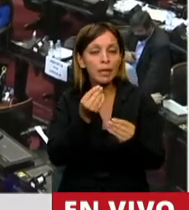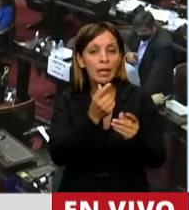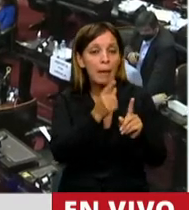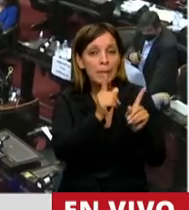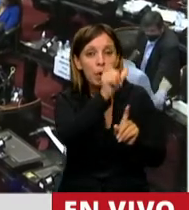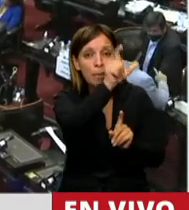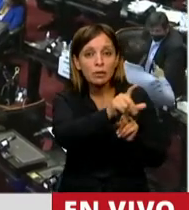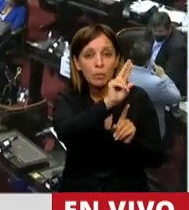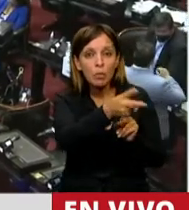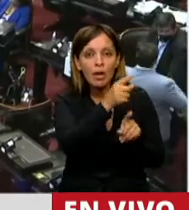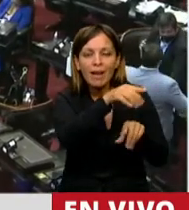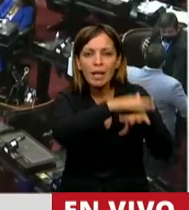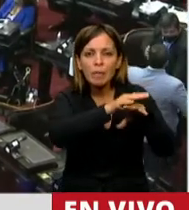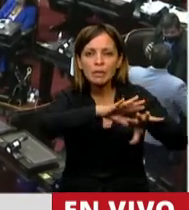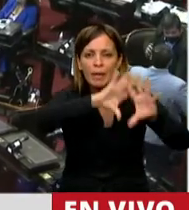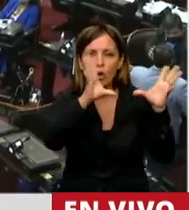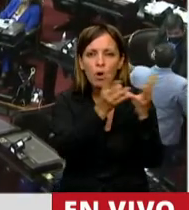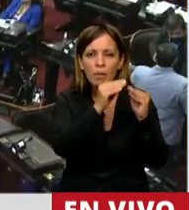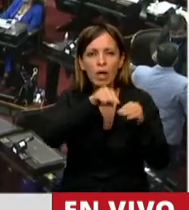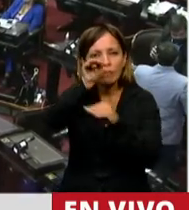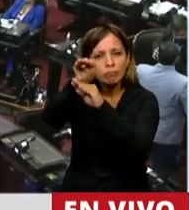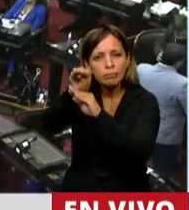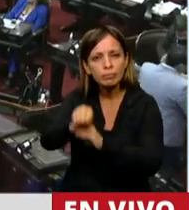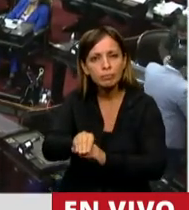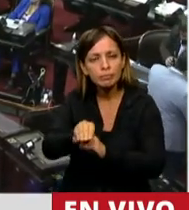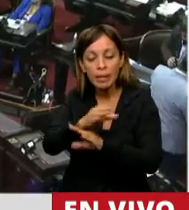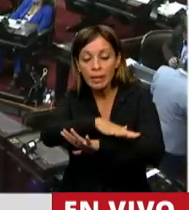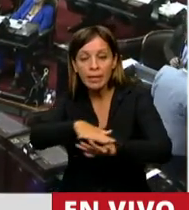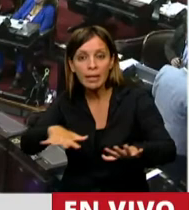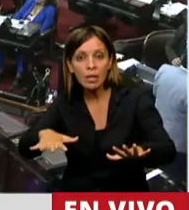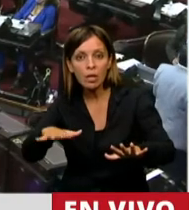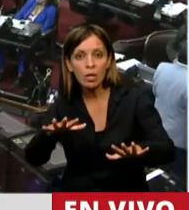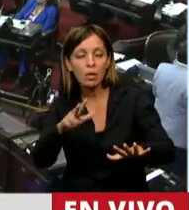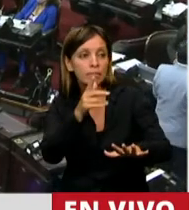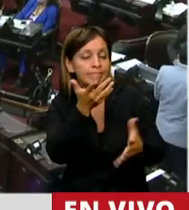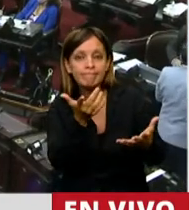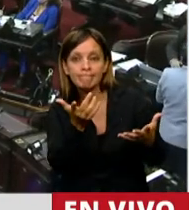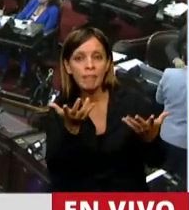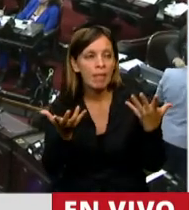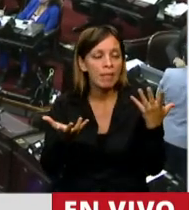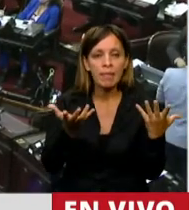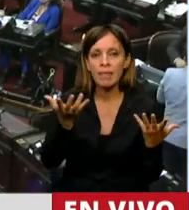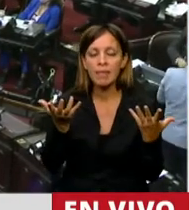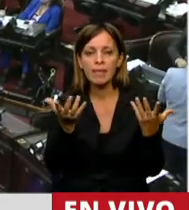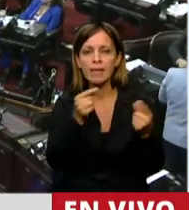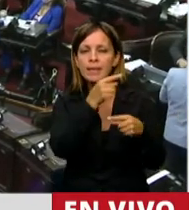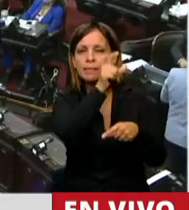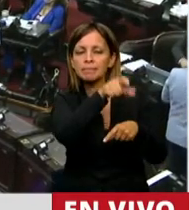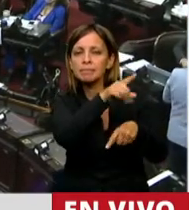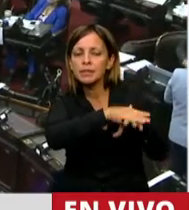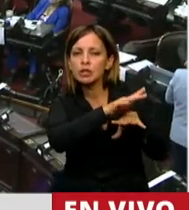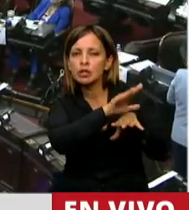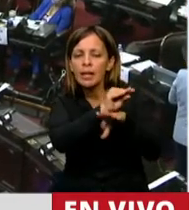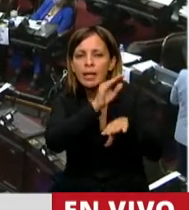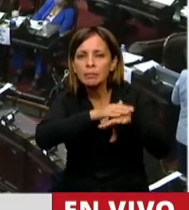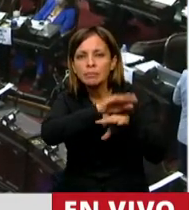del hogar, cuando quedan chicos sin papás, sin mamás, sin el que traía la comida a casa. Y en el caso